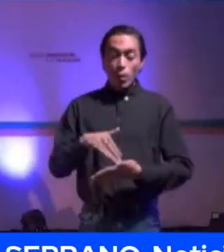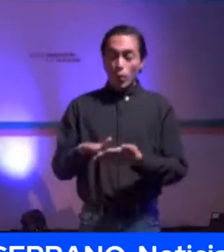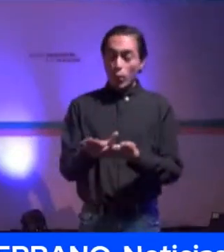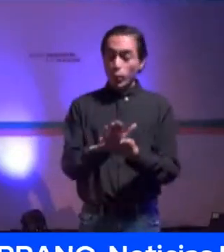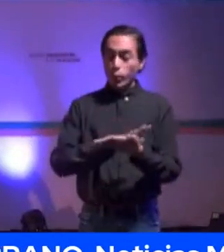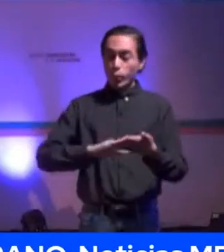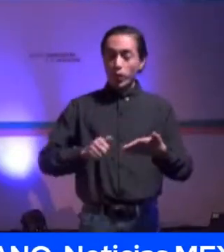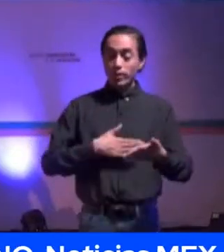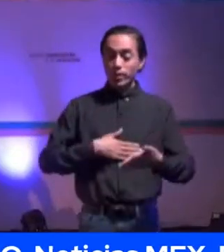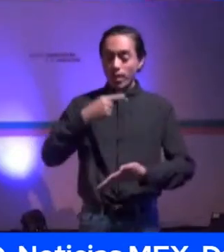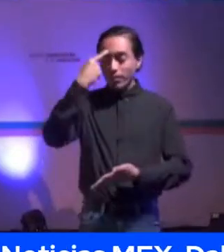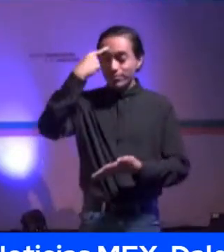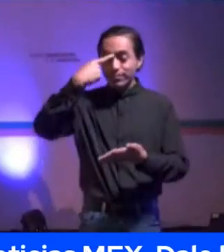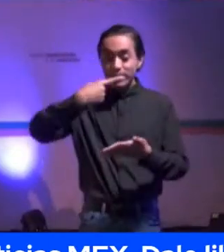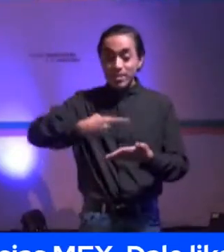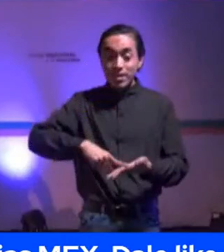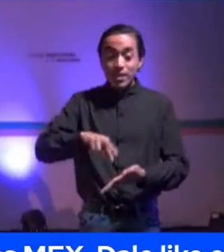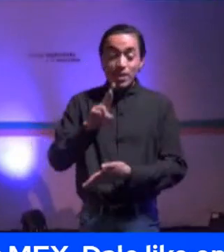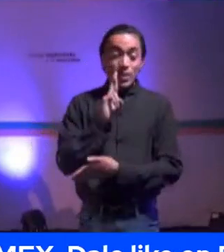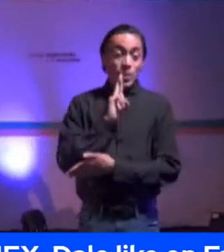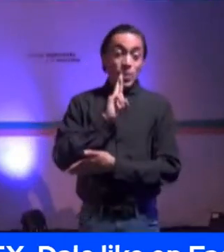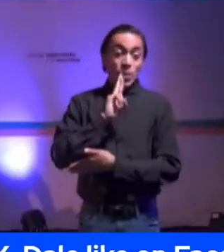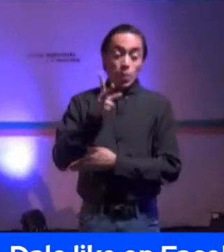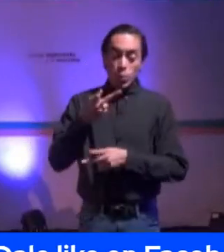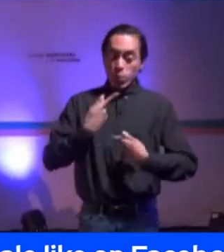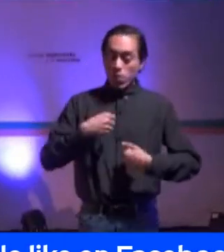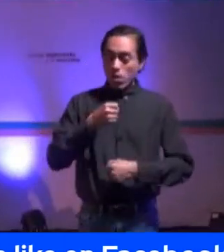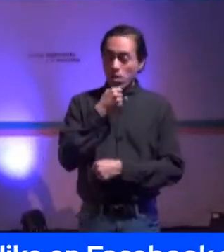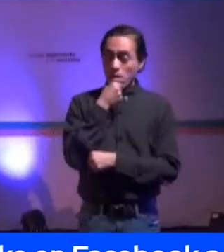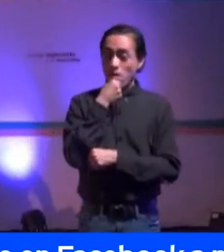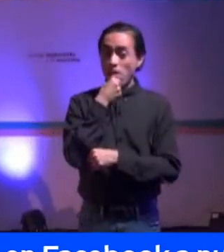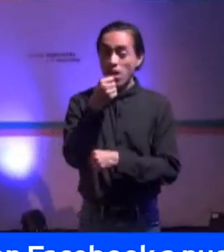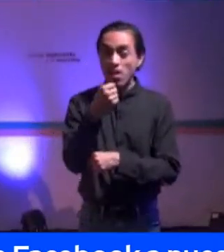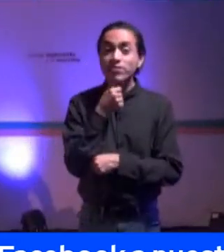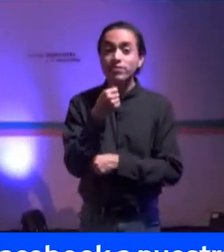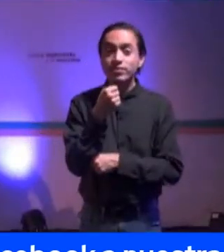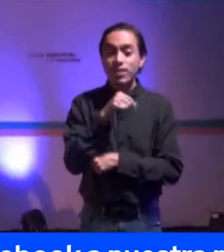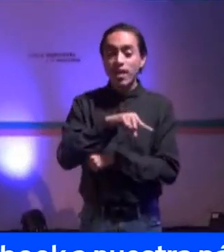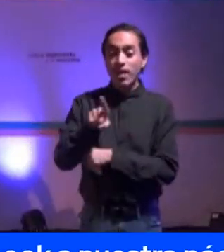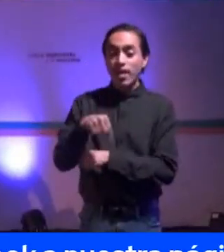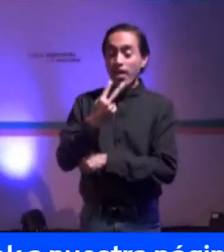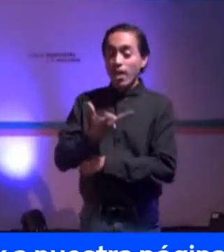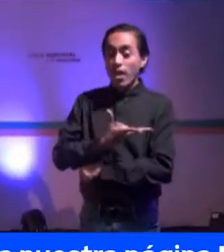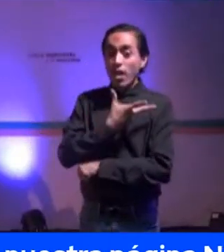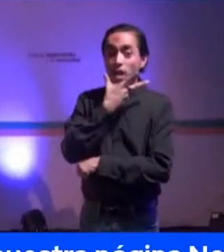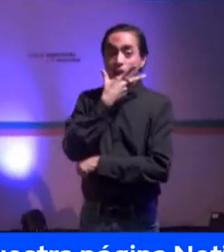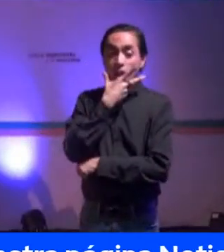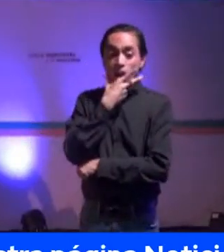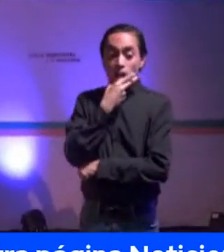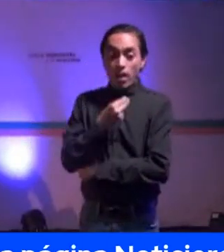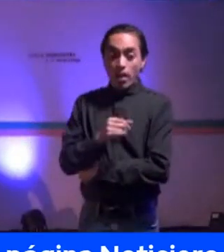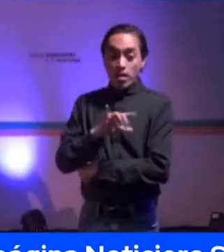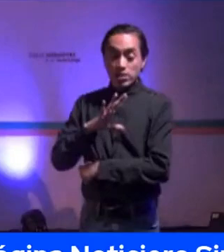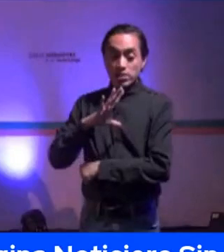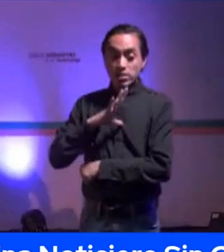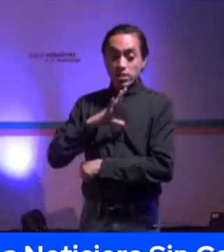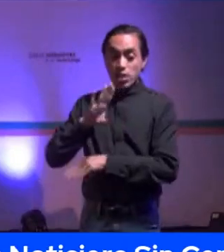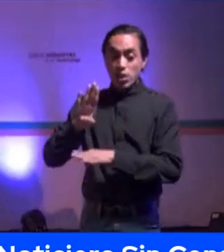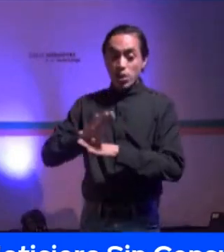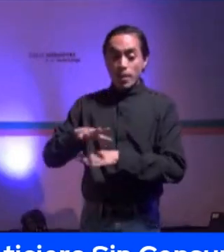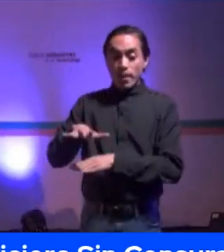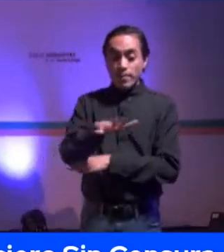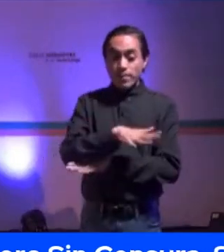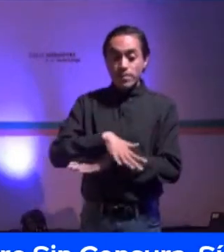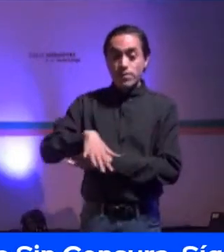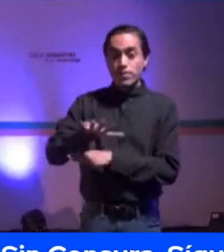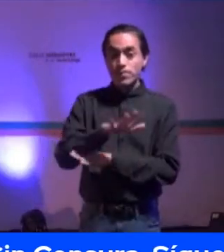considero el mejor periodista de todo el sureste. El hombre que ha puesto a temblar a toda la Federación Mexicana